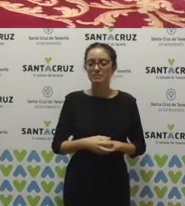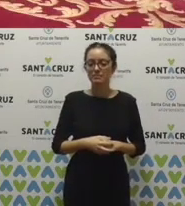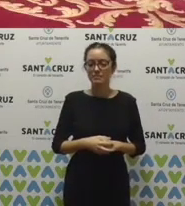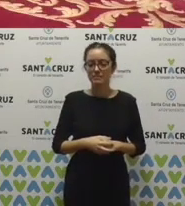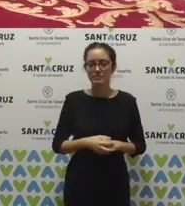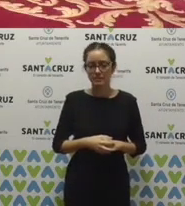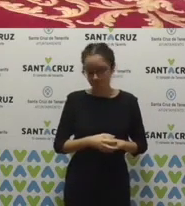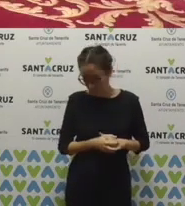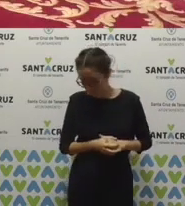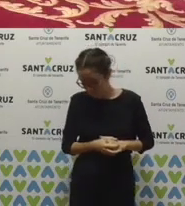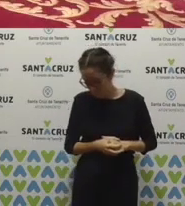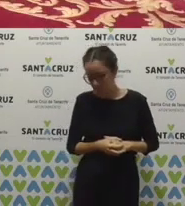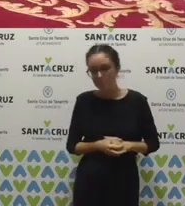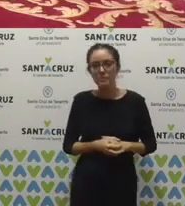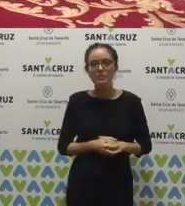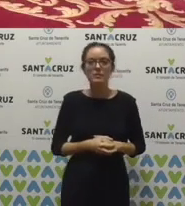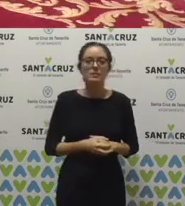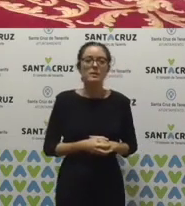conseguido